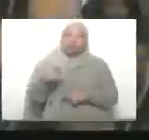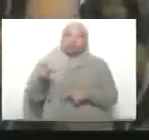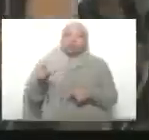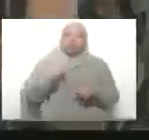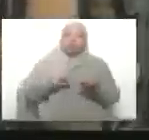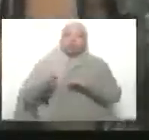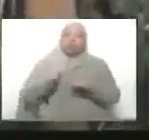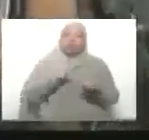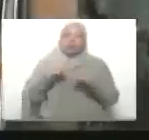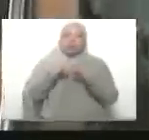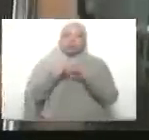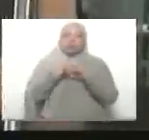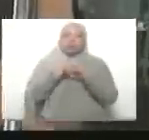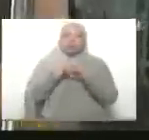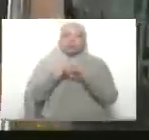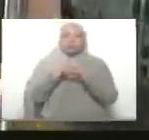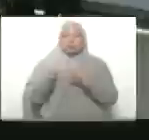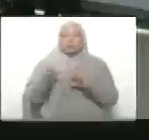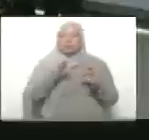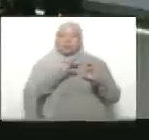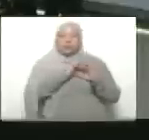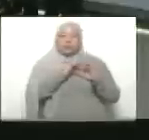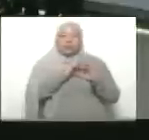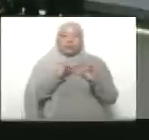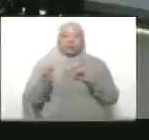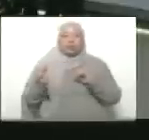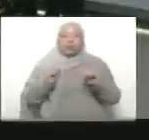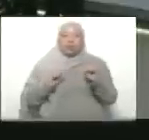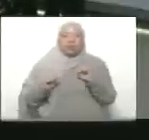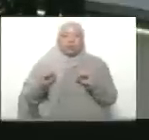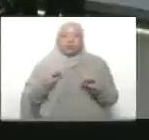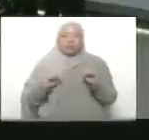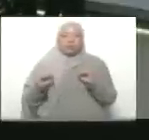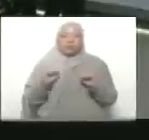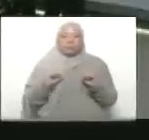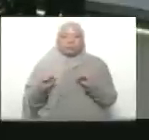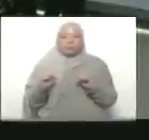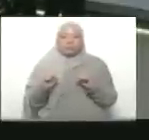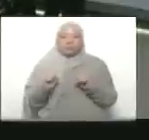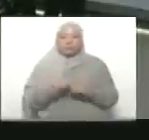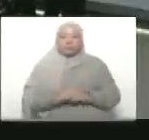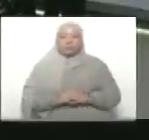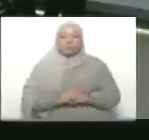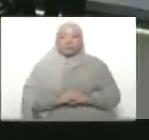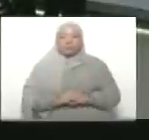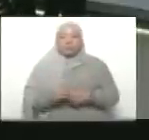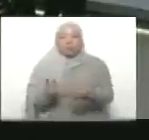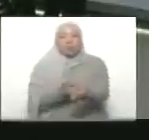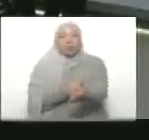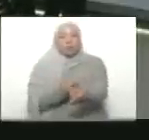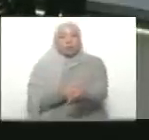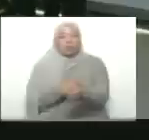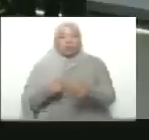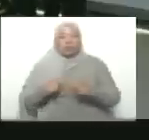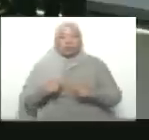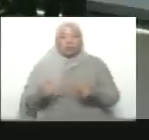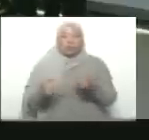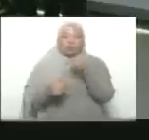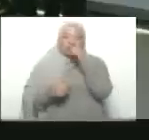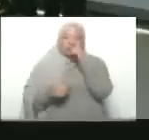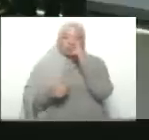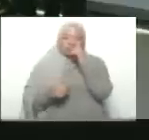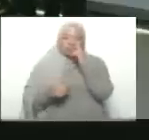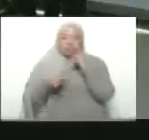corazón salcero bueno son hermanos de el movimiento inicial corazón llanero